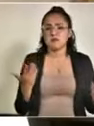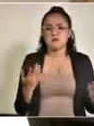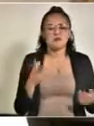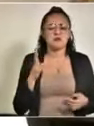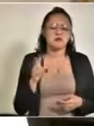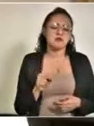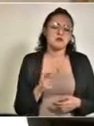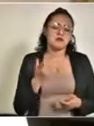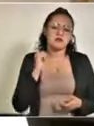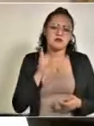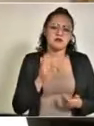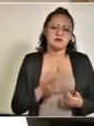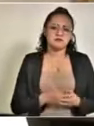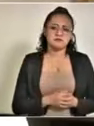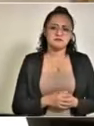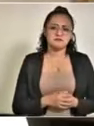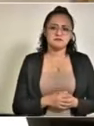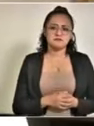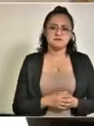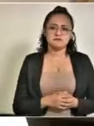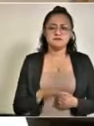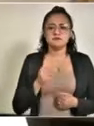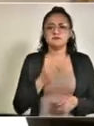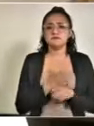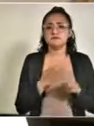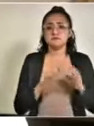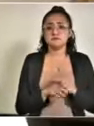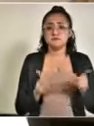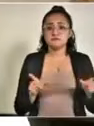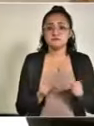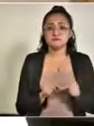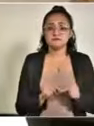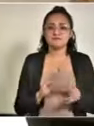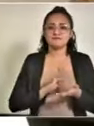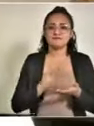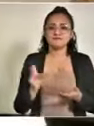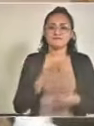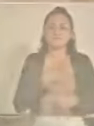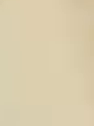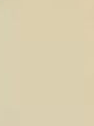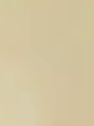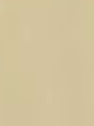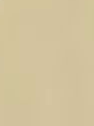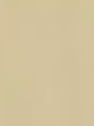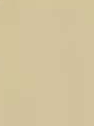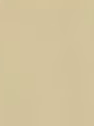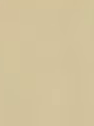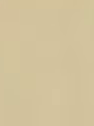pues no vamos a lograrlo. ¿Qué otra cosa? Gracias a todos.